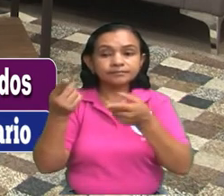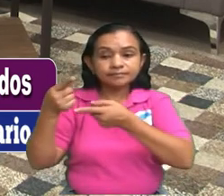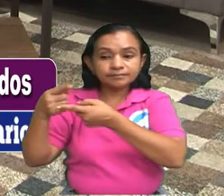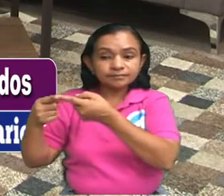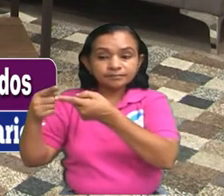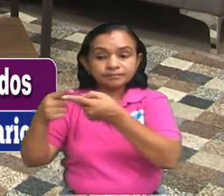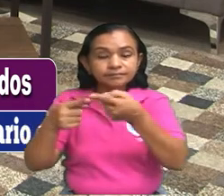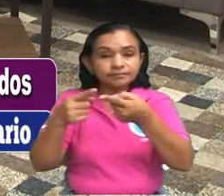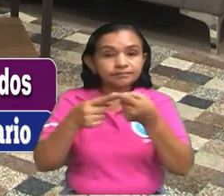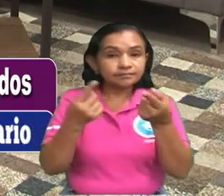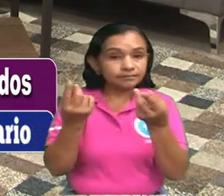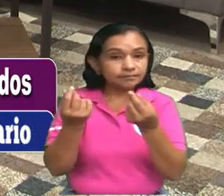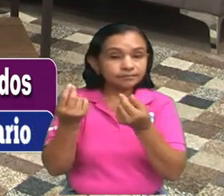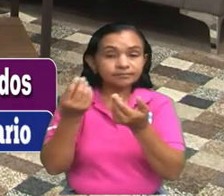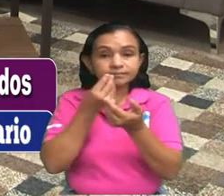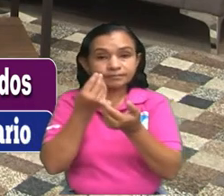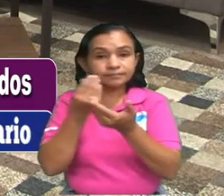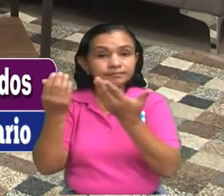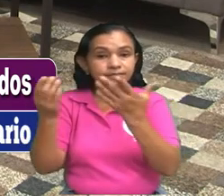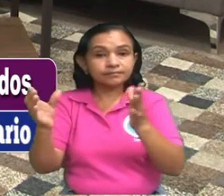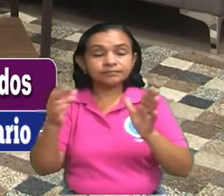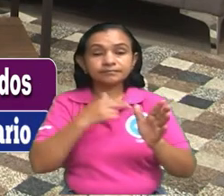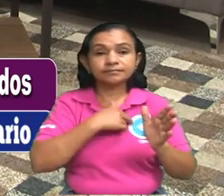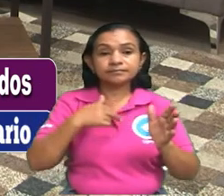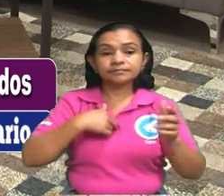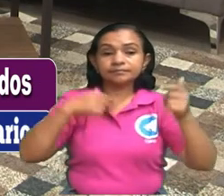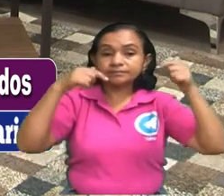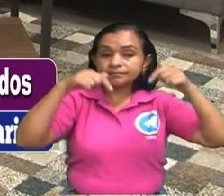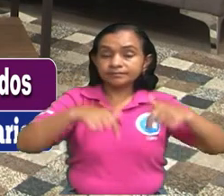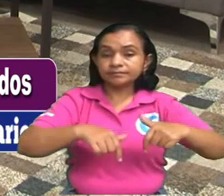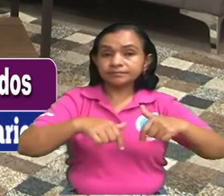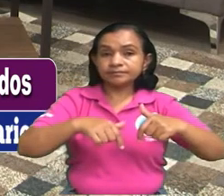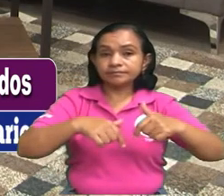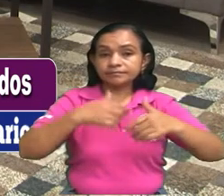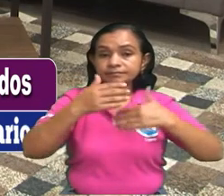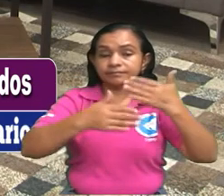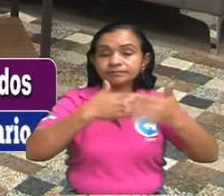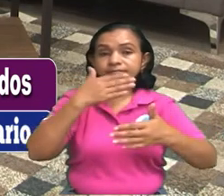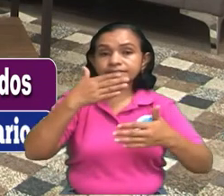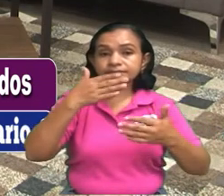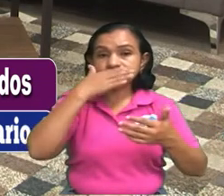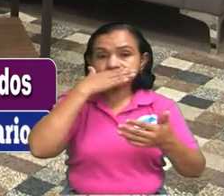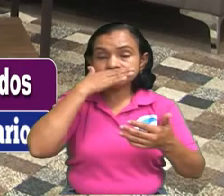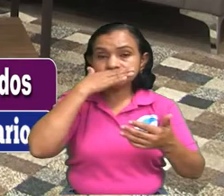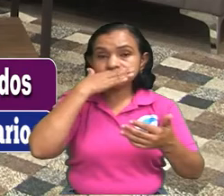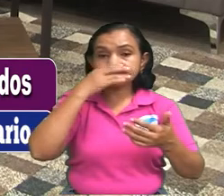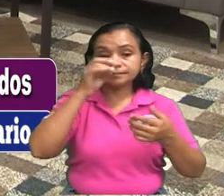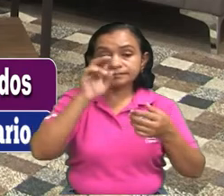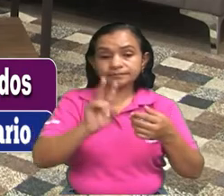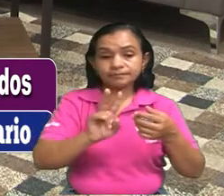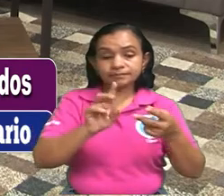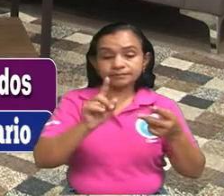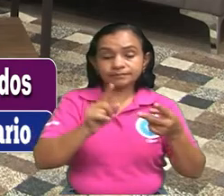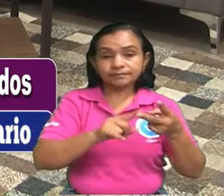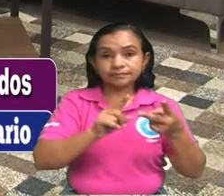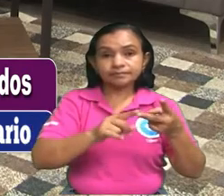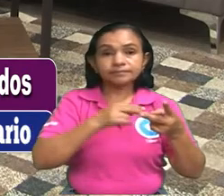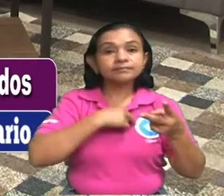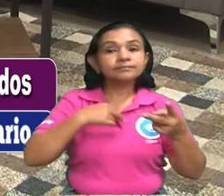equitativa, ¿qué es lo que estamos haciendo nosotros en este proceso revolucionario, en esta segunda etapa?